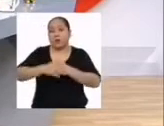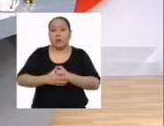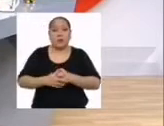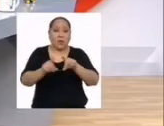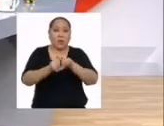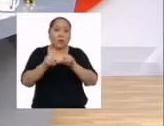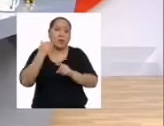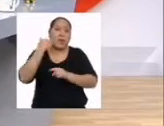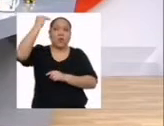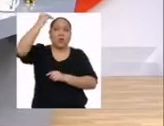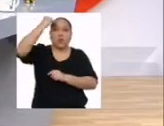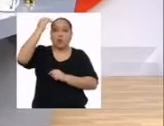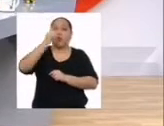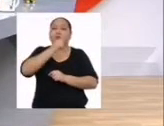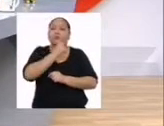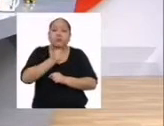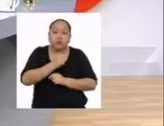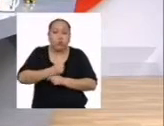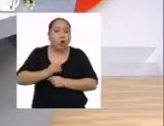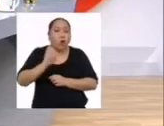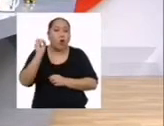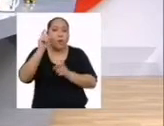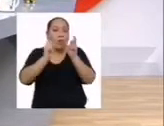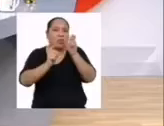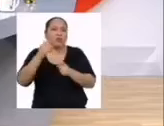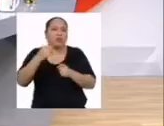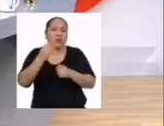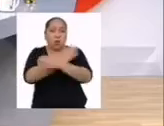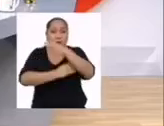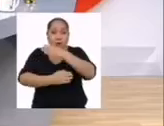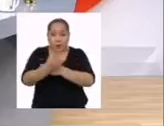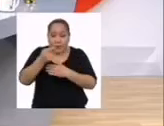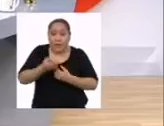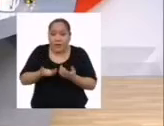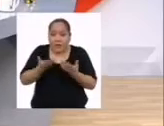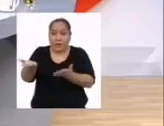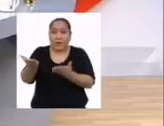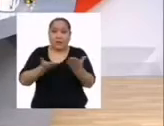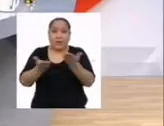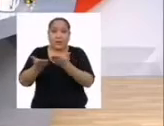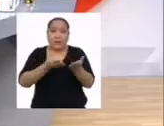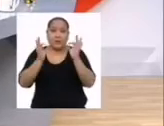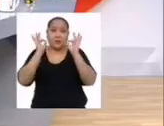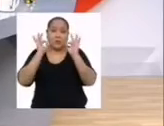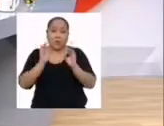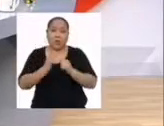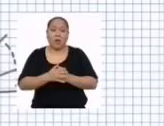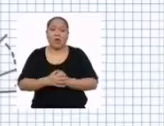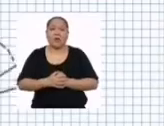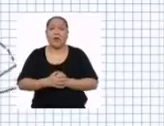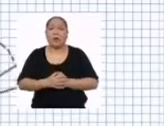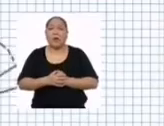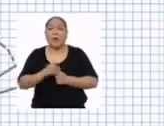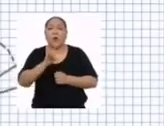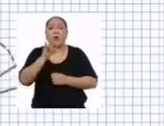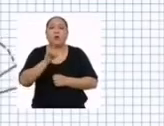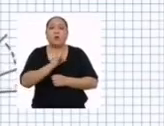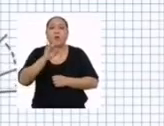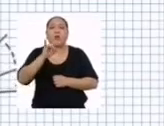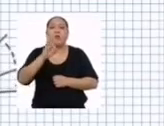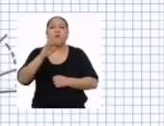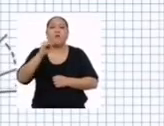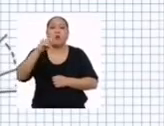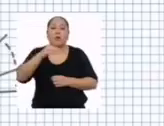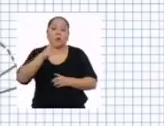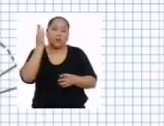personas con discapacidad reciben atención de calidad, usando fuentes fiables, obviamente. Así es.